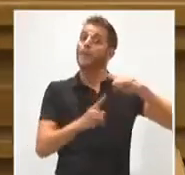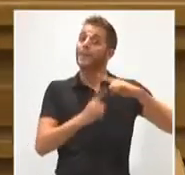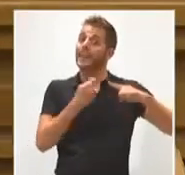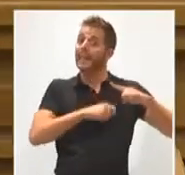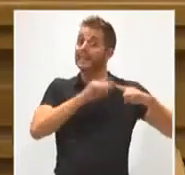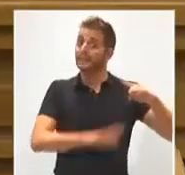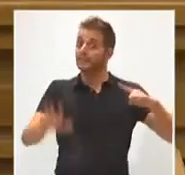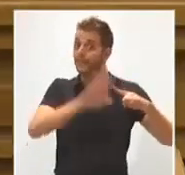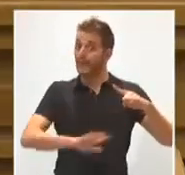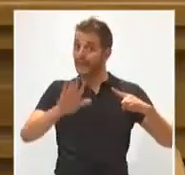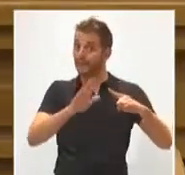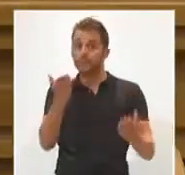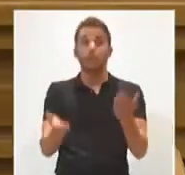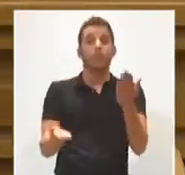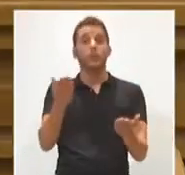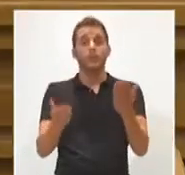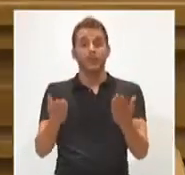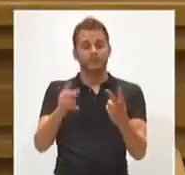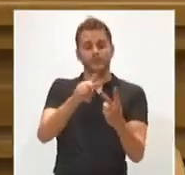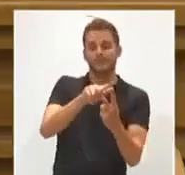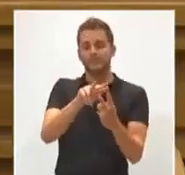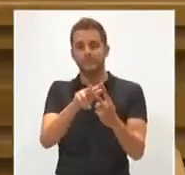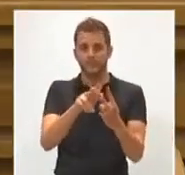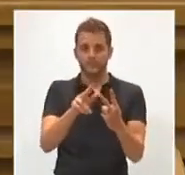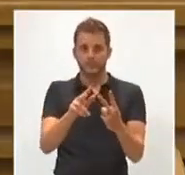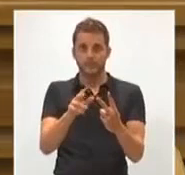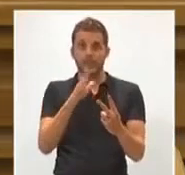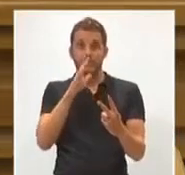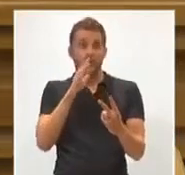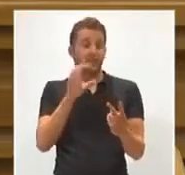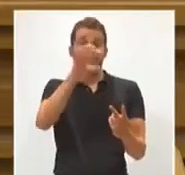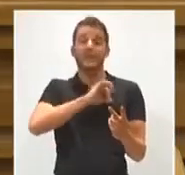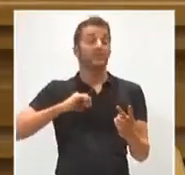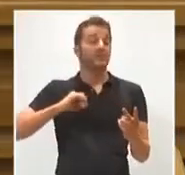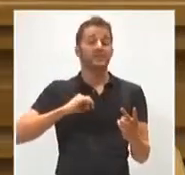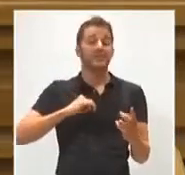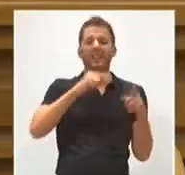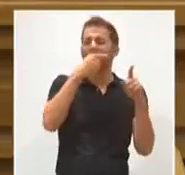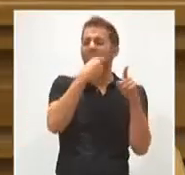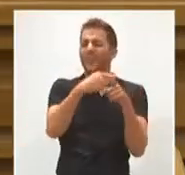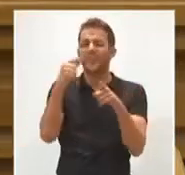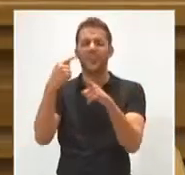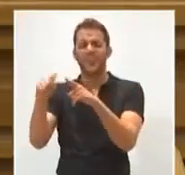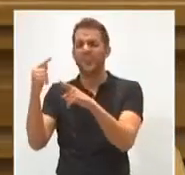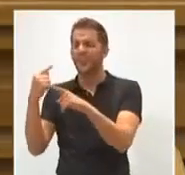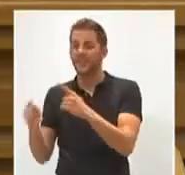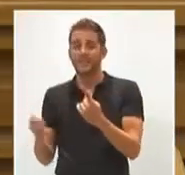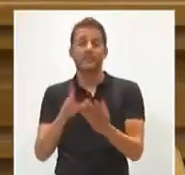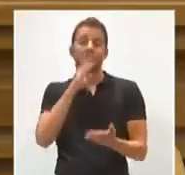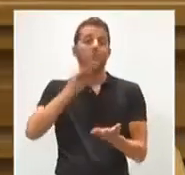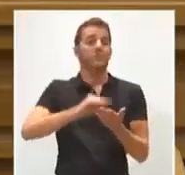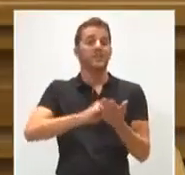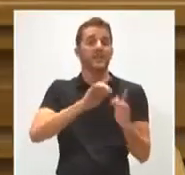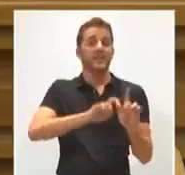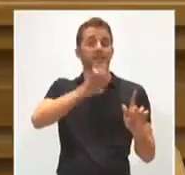no tiene por qué ser lo mismo estas son dos comparaciones siempre parciales porque siendo tan diferentes unas comunidades de otras a veces estos datos estadísticos no aunque nos